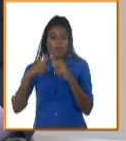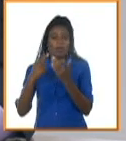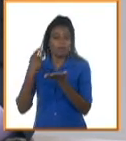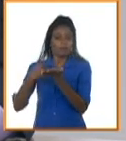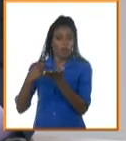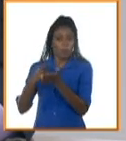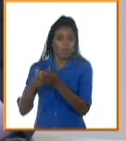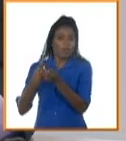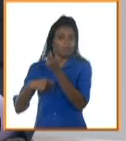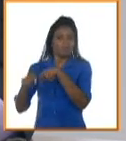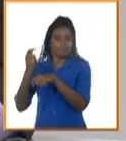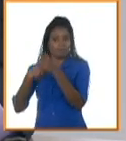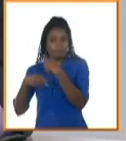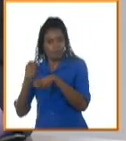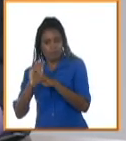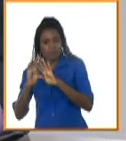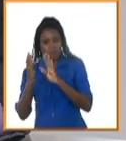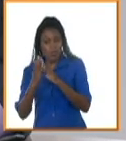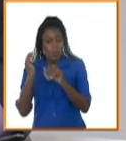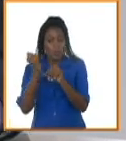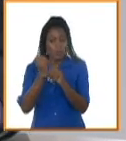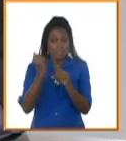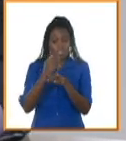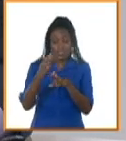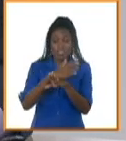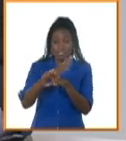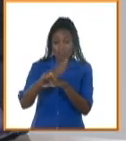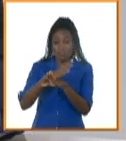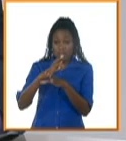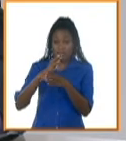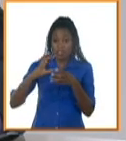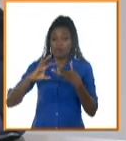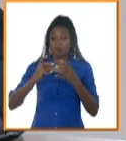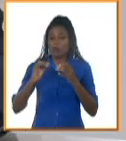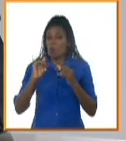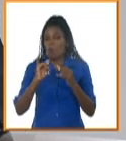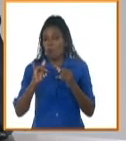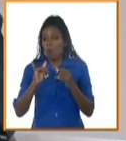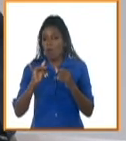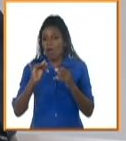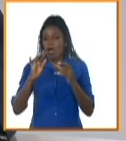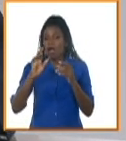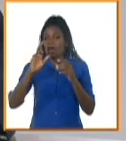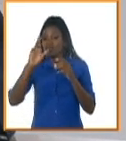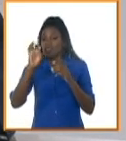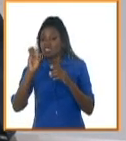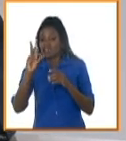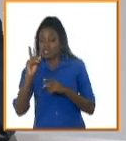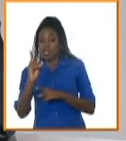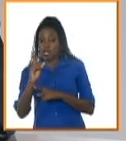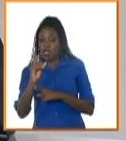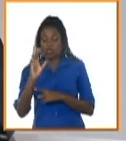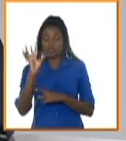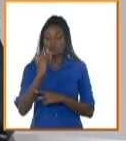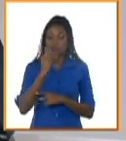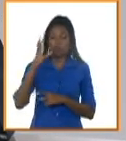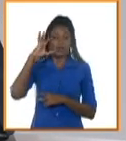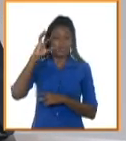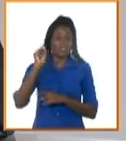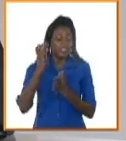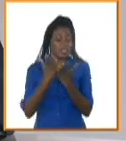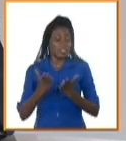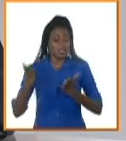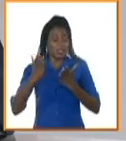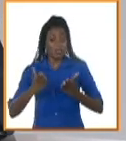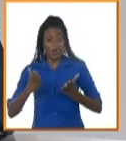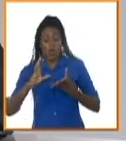y hay que trabajar en varias capas de la red y de la infraestructura porque no podemos entender el desarrollo de los canales